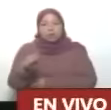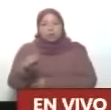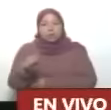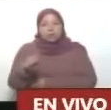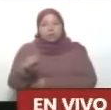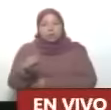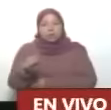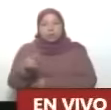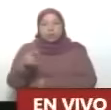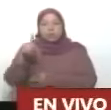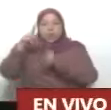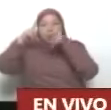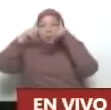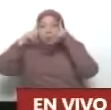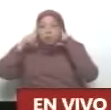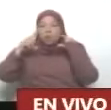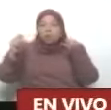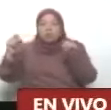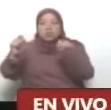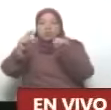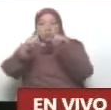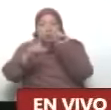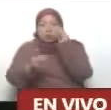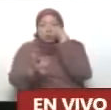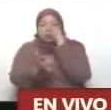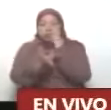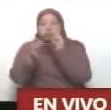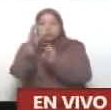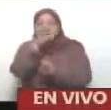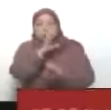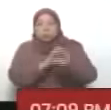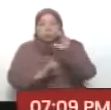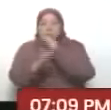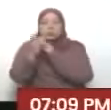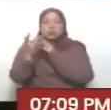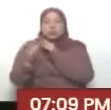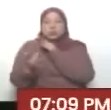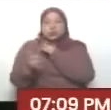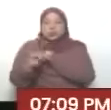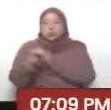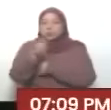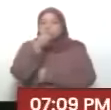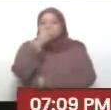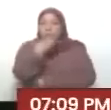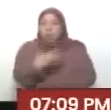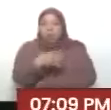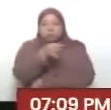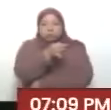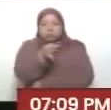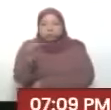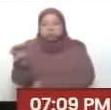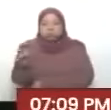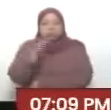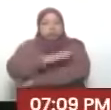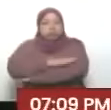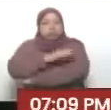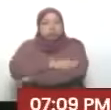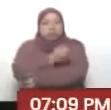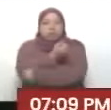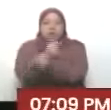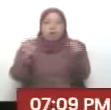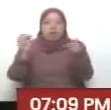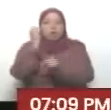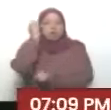con un altísimo nivel profesional, científico, tecnológico y con una moral